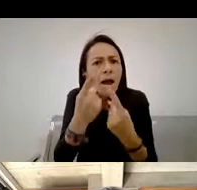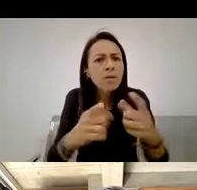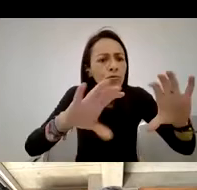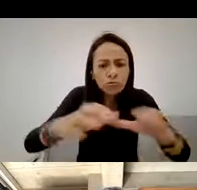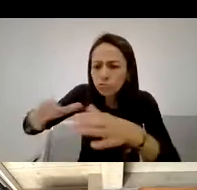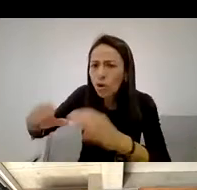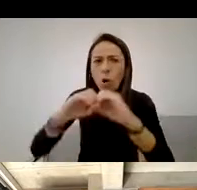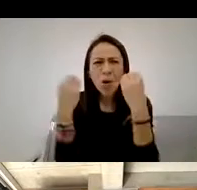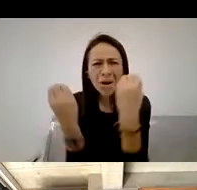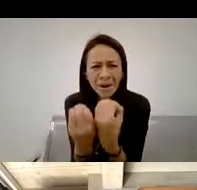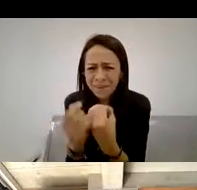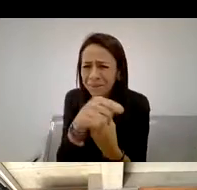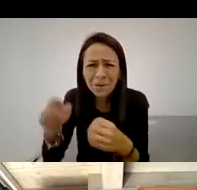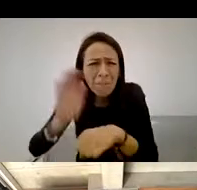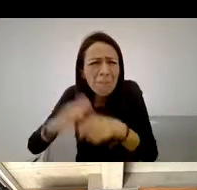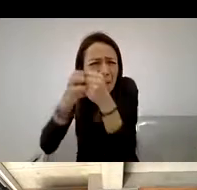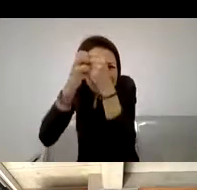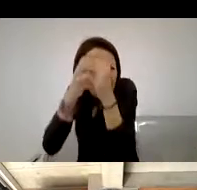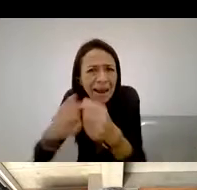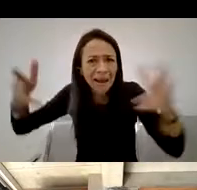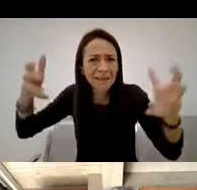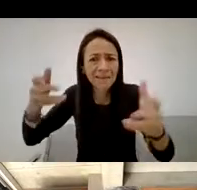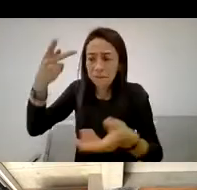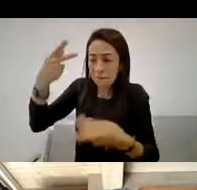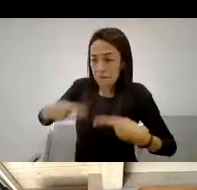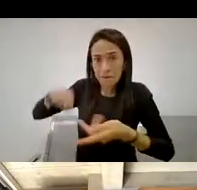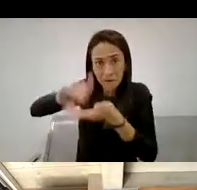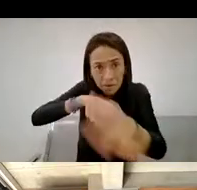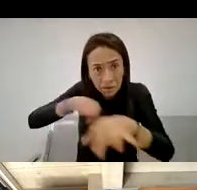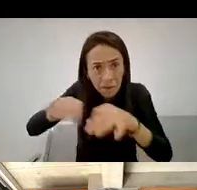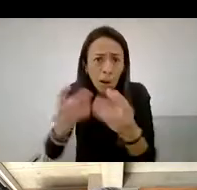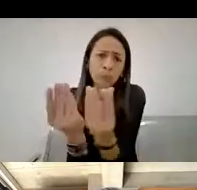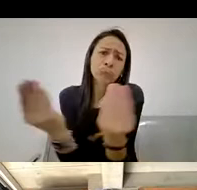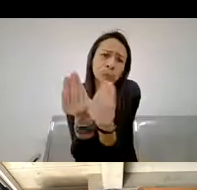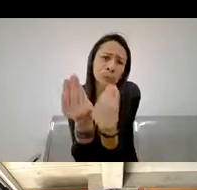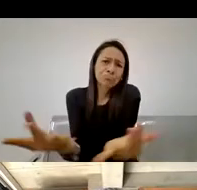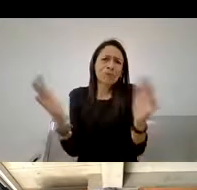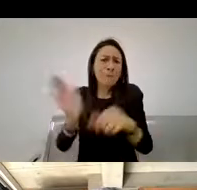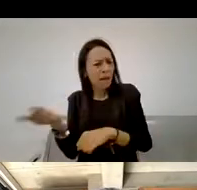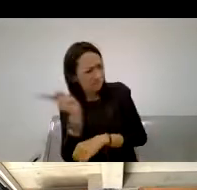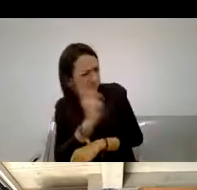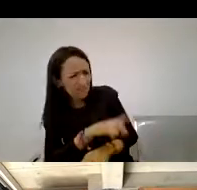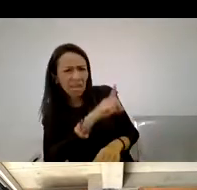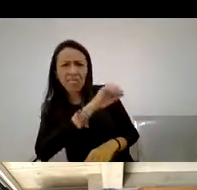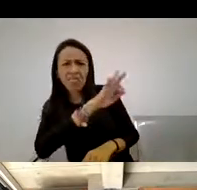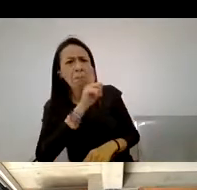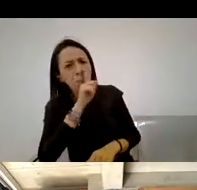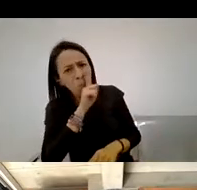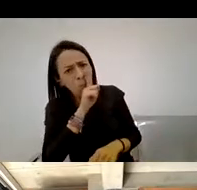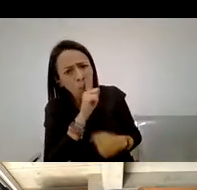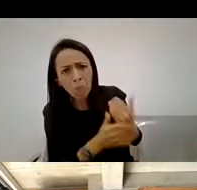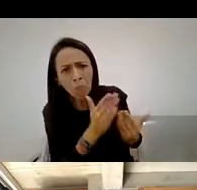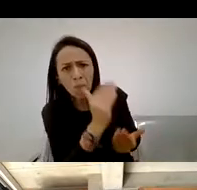federal. Ese tipo de cuestiones, la verdad es que se conocen muy poco y necesitamos hacer un trabajo de